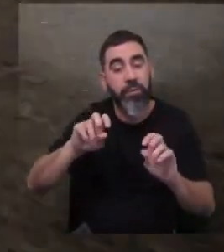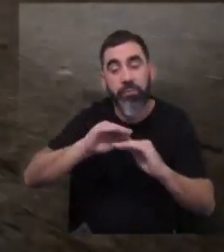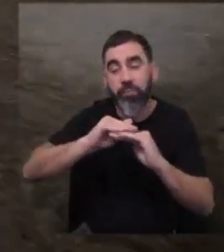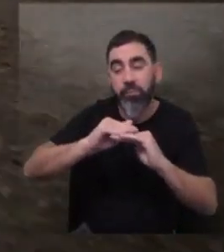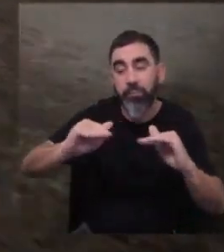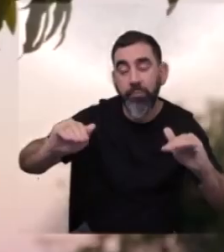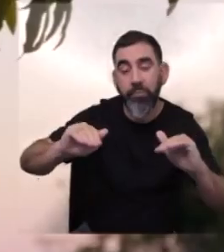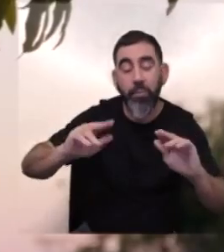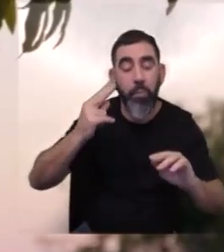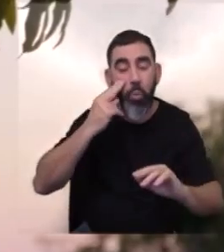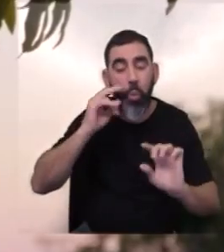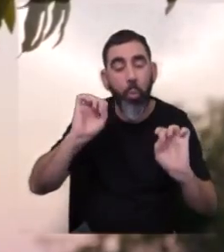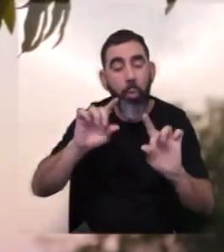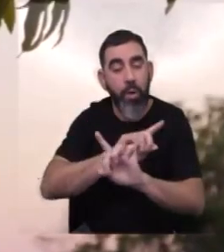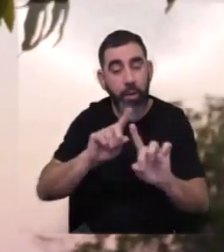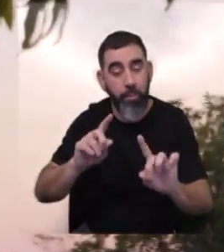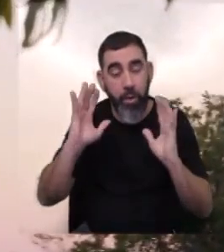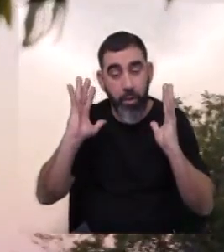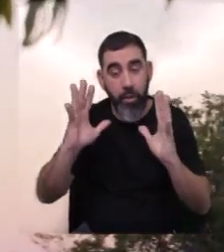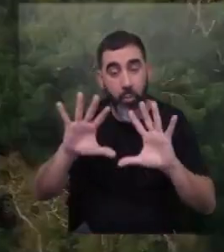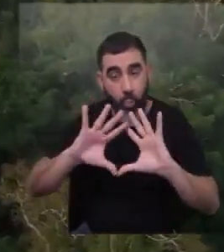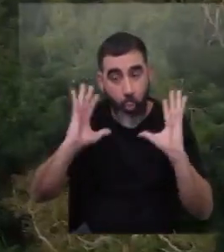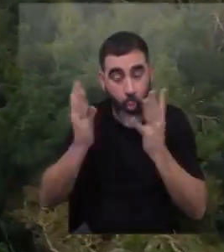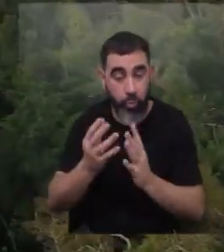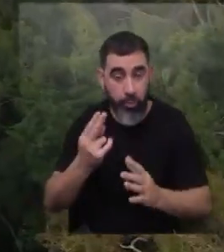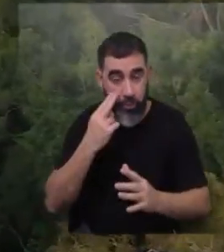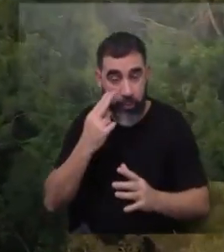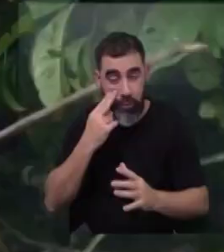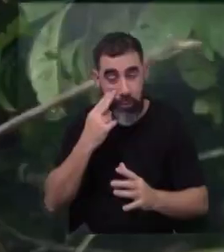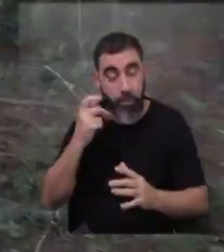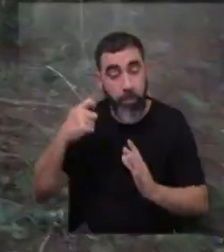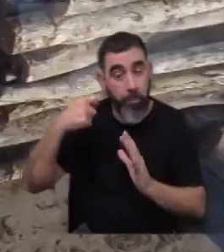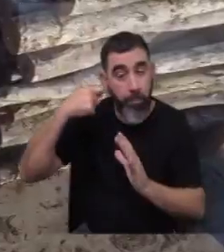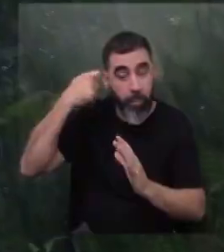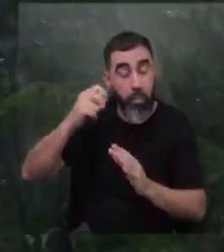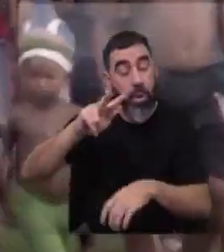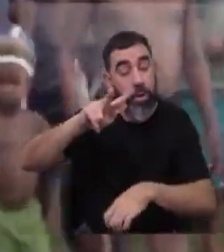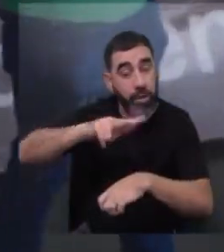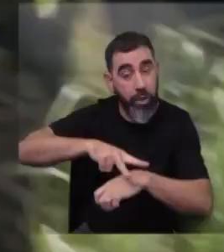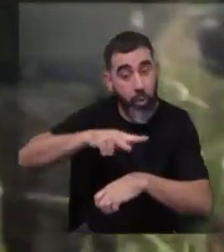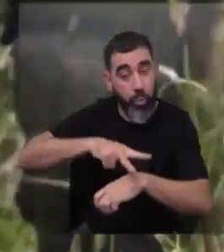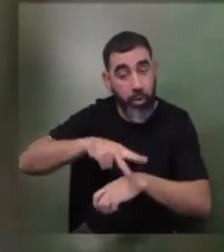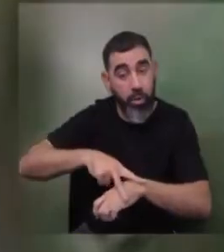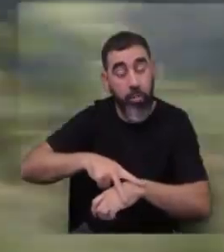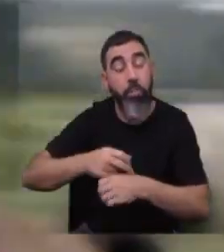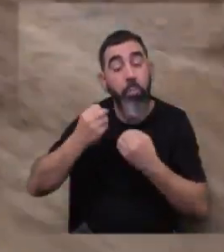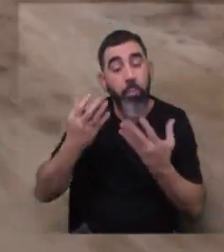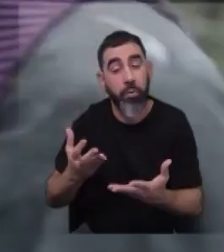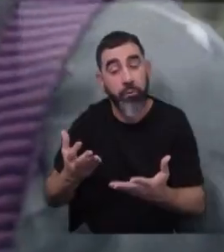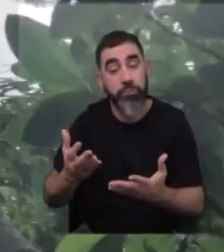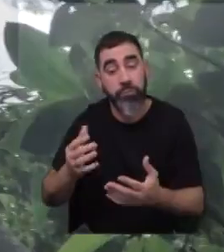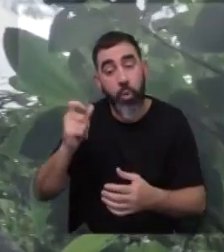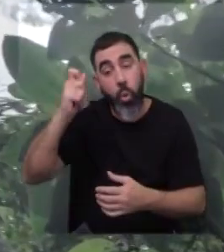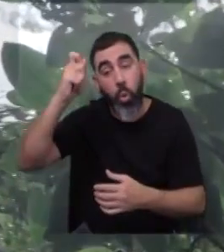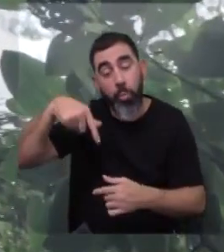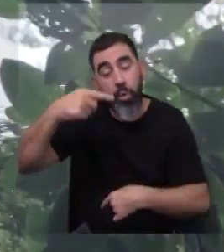la problemática que es de carácter mundial. Se trata de una película muy recomendable porque ya ofrece la visión